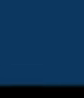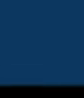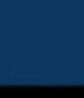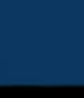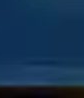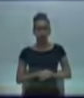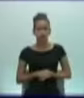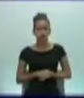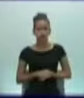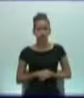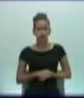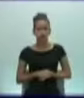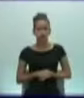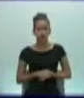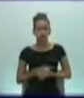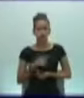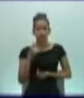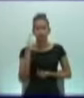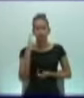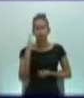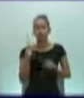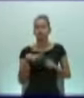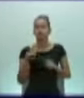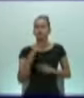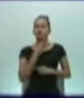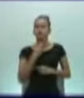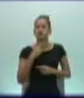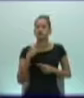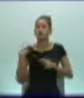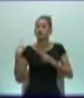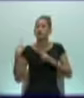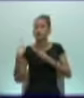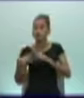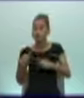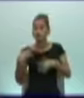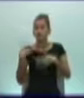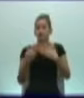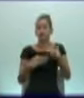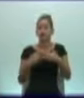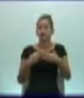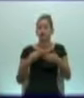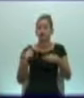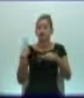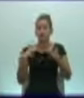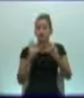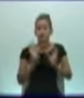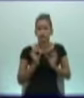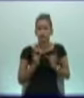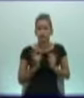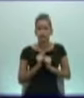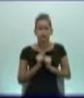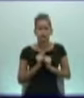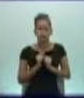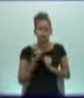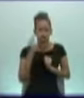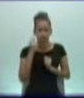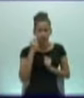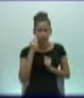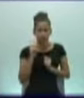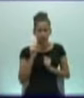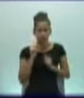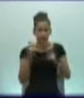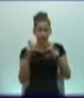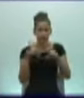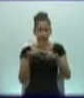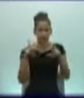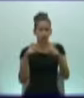Veamos otro ejemplo de otro problema en el cual vamos a hacer lo mismo. Vamos a buscar dentro del texto del problema cuáles son los datos que